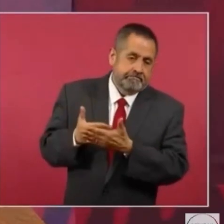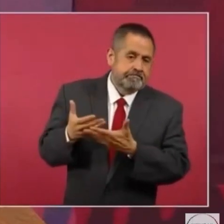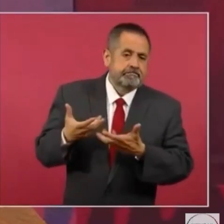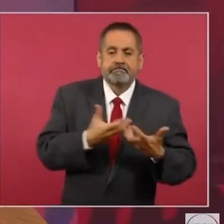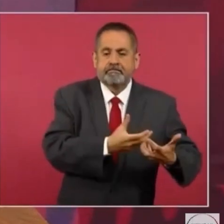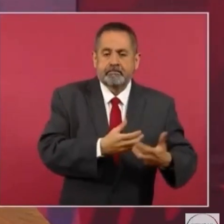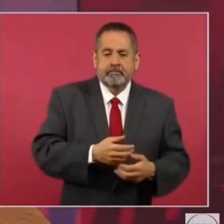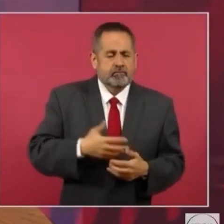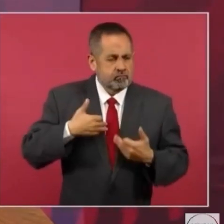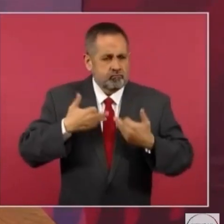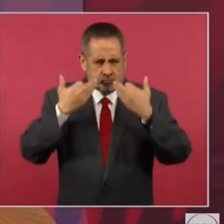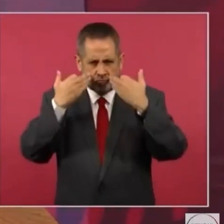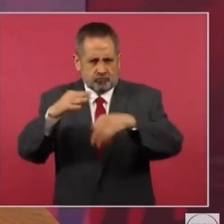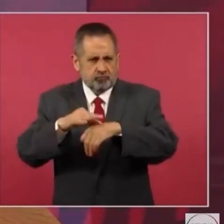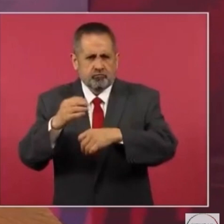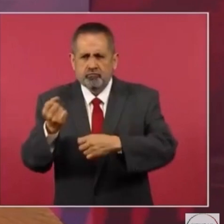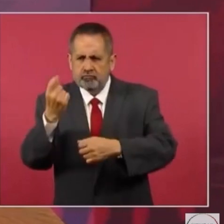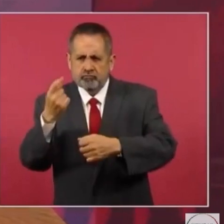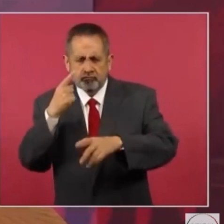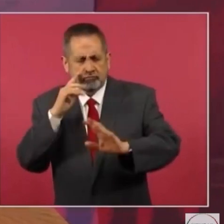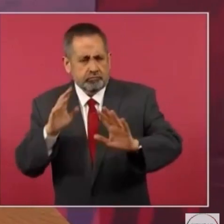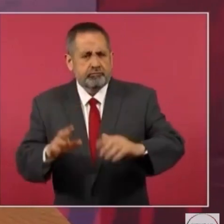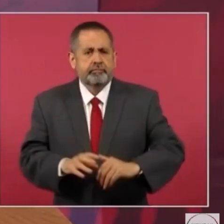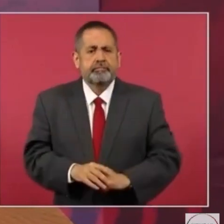Me consta de algunos.